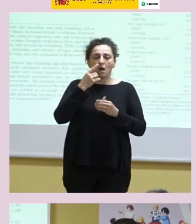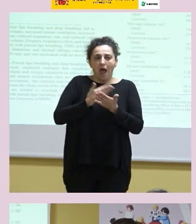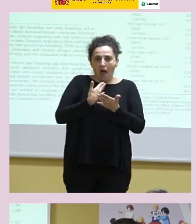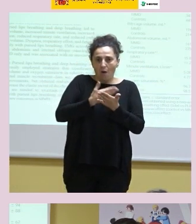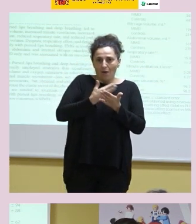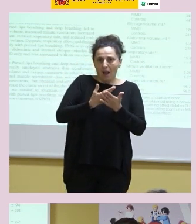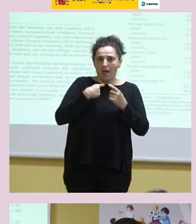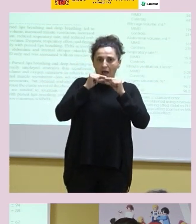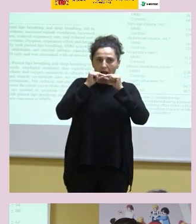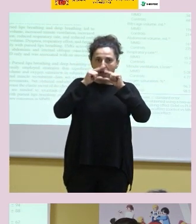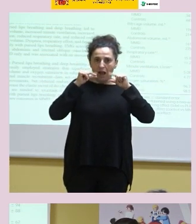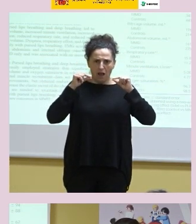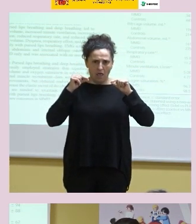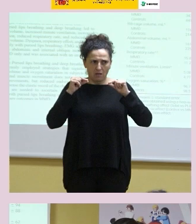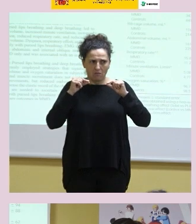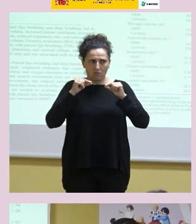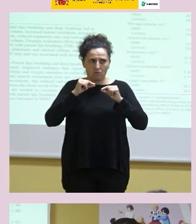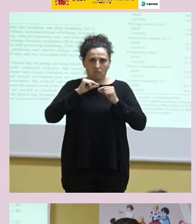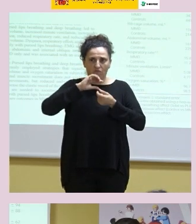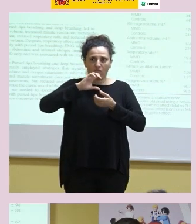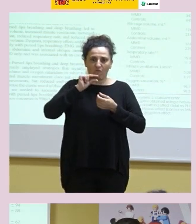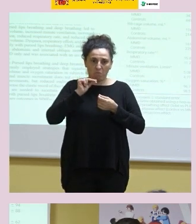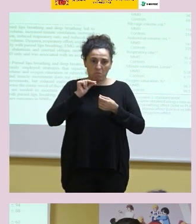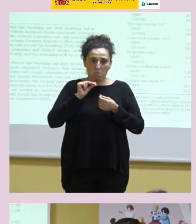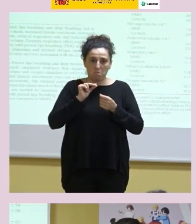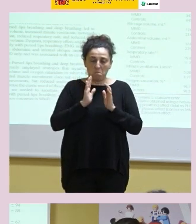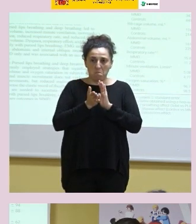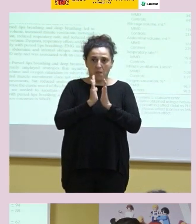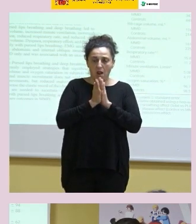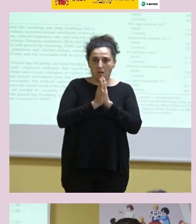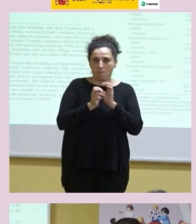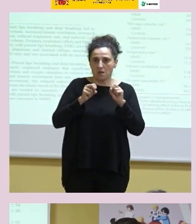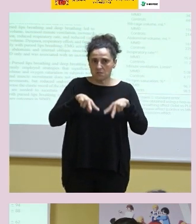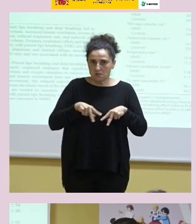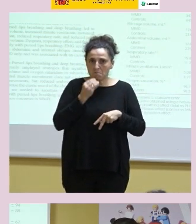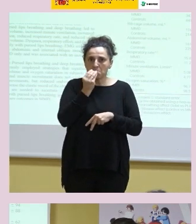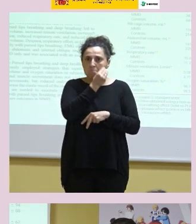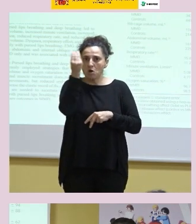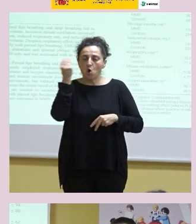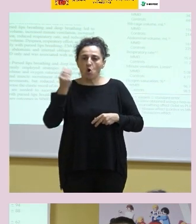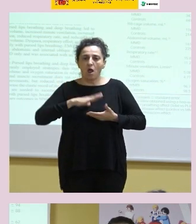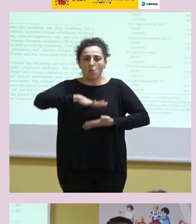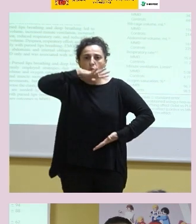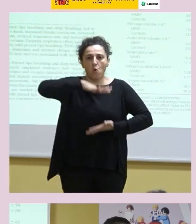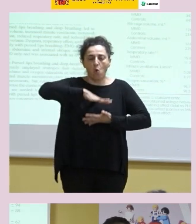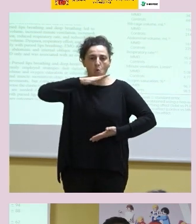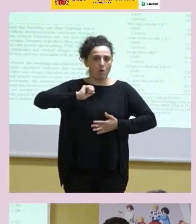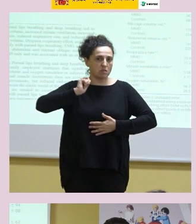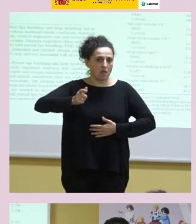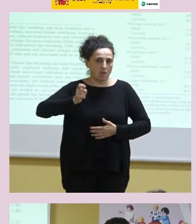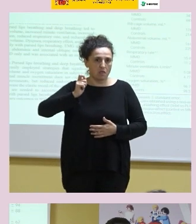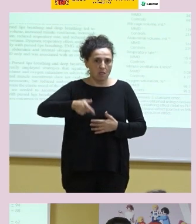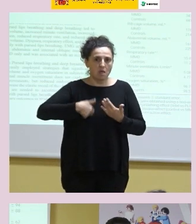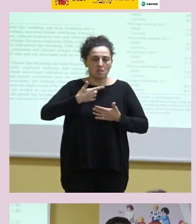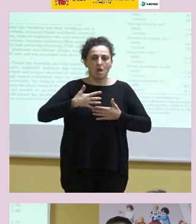versus a no tener terapia. Evidentemente, vemos que mejora el volumen corriente, mejora la movilidad